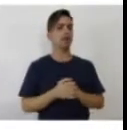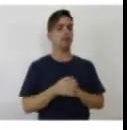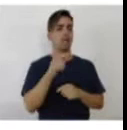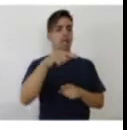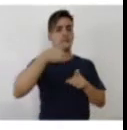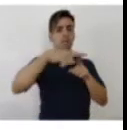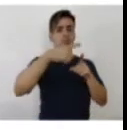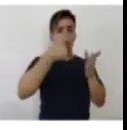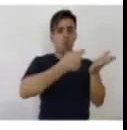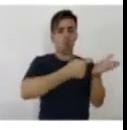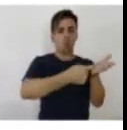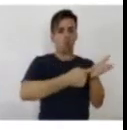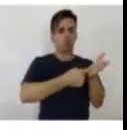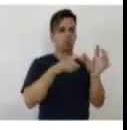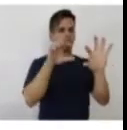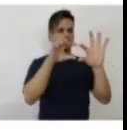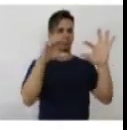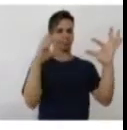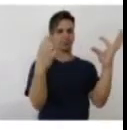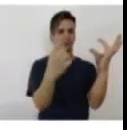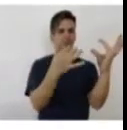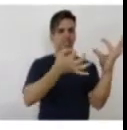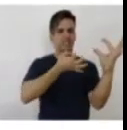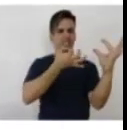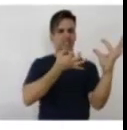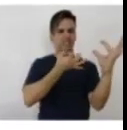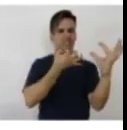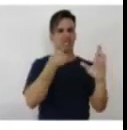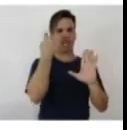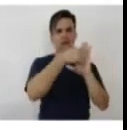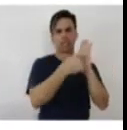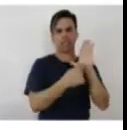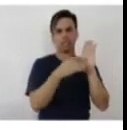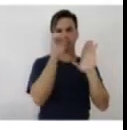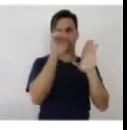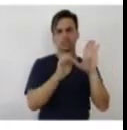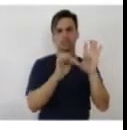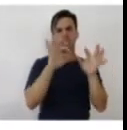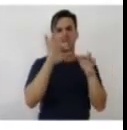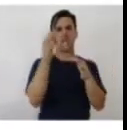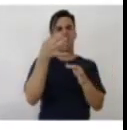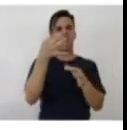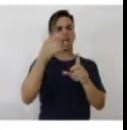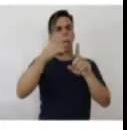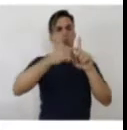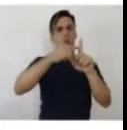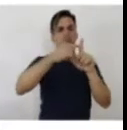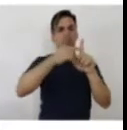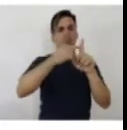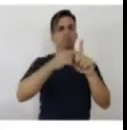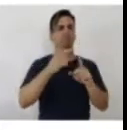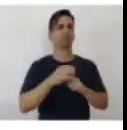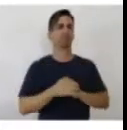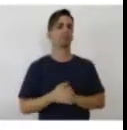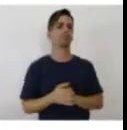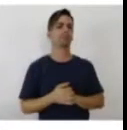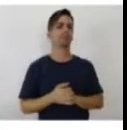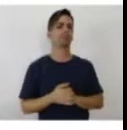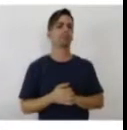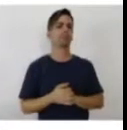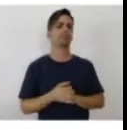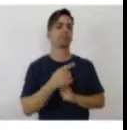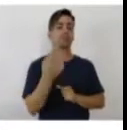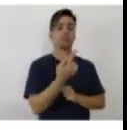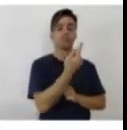esa etiqueta del producto los grados, pero en grados Fahrenheit. La temperatura, pero en